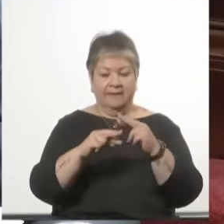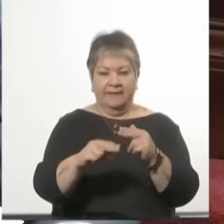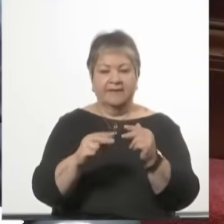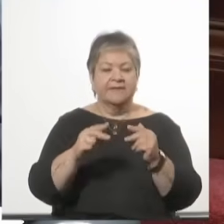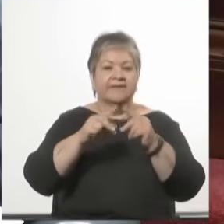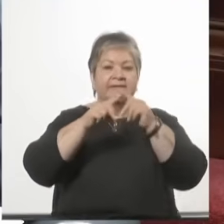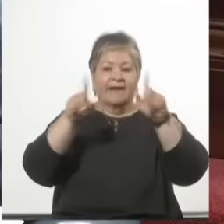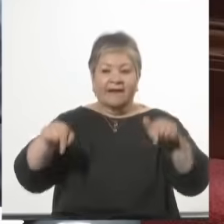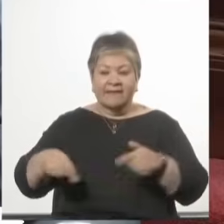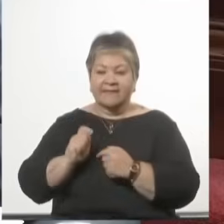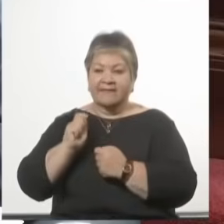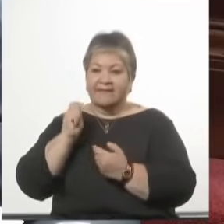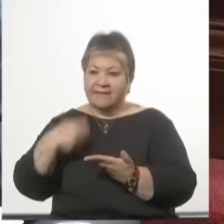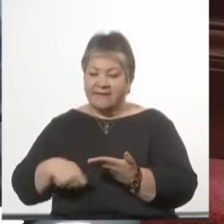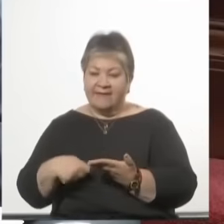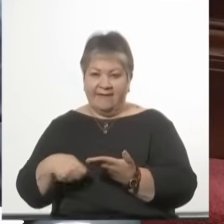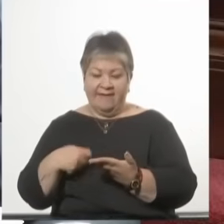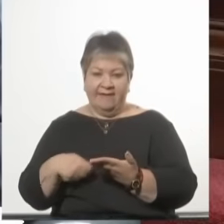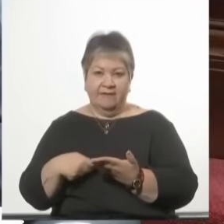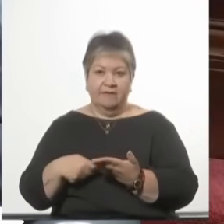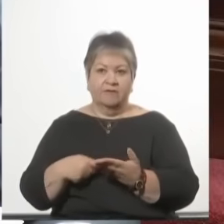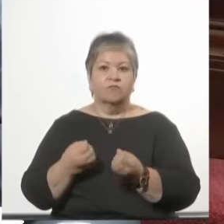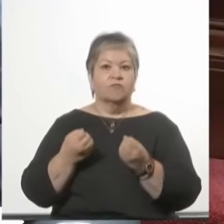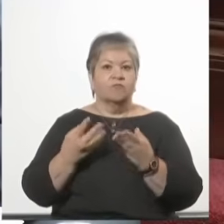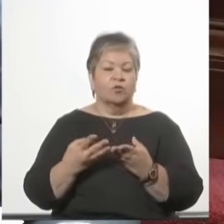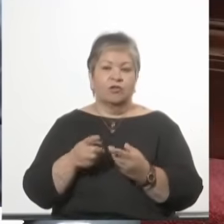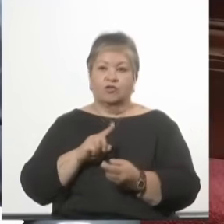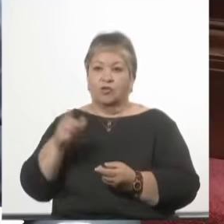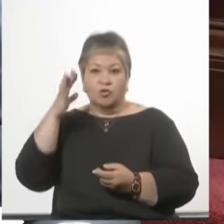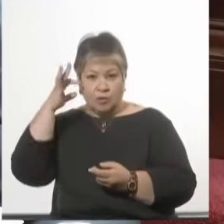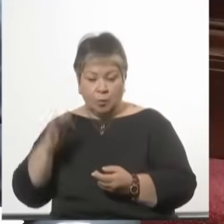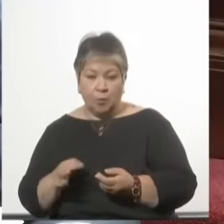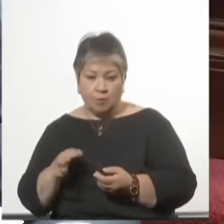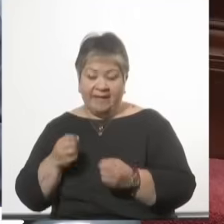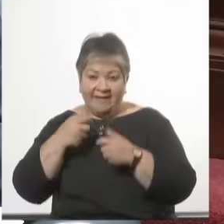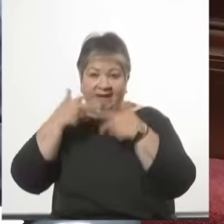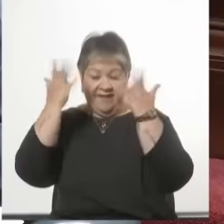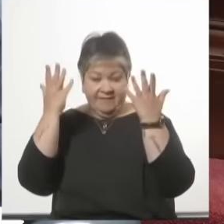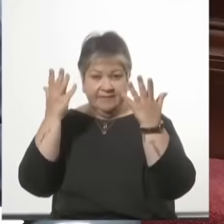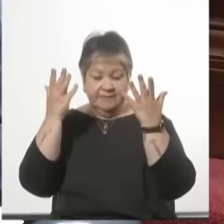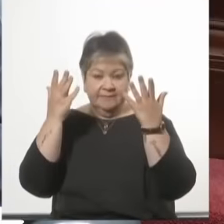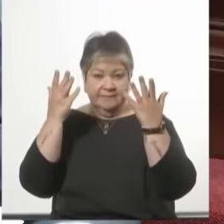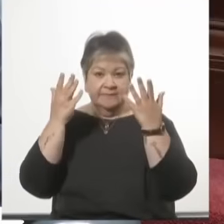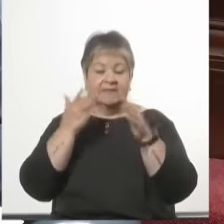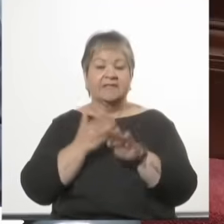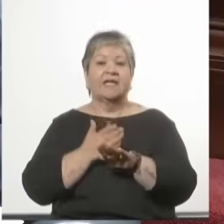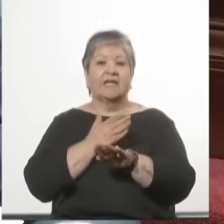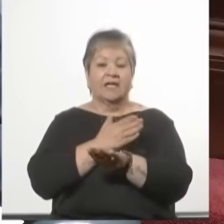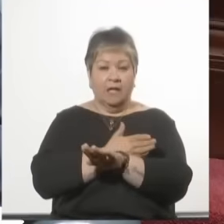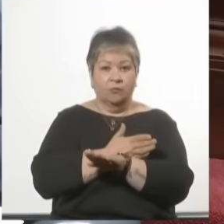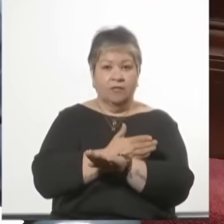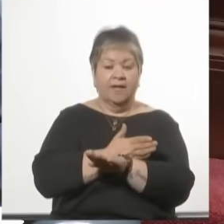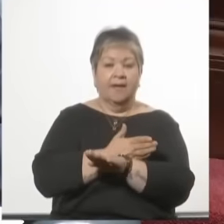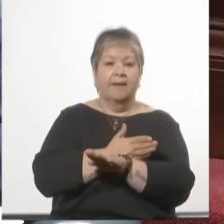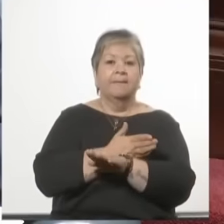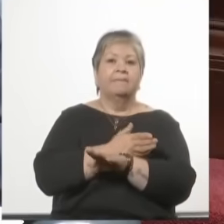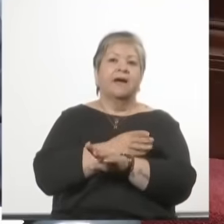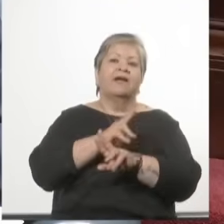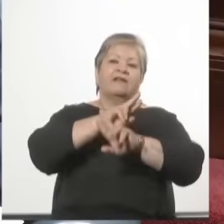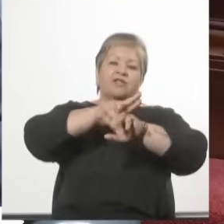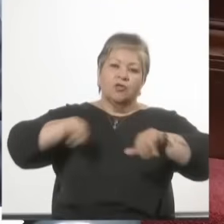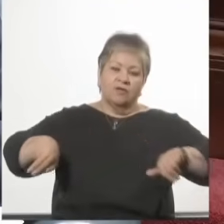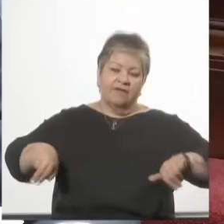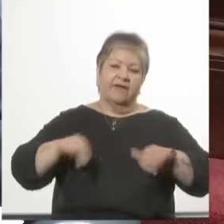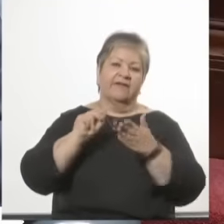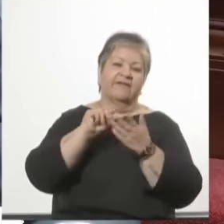de referencia, por lo que su incumplimiento debe reputarse como grave y resulta causal hábil para pretender la resolución del vínculo